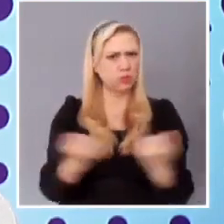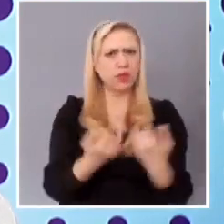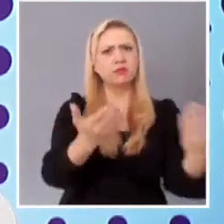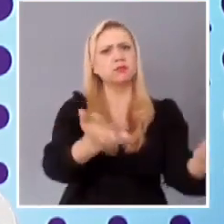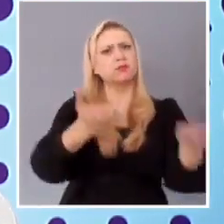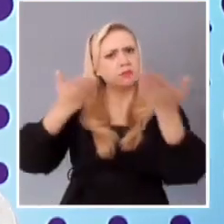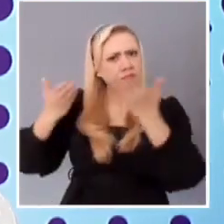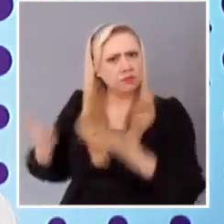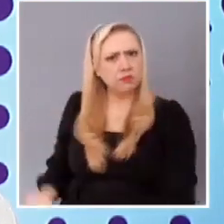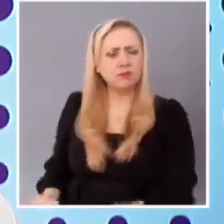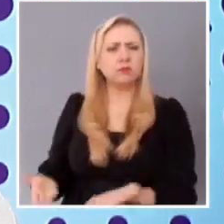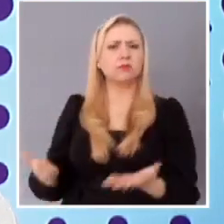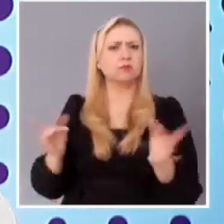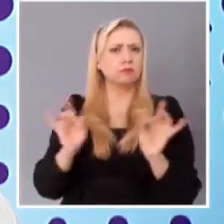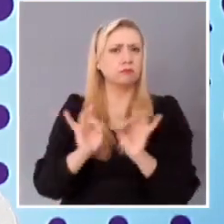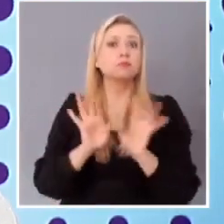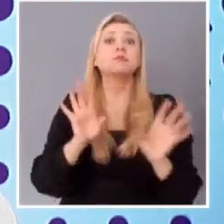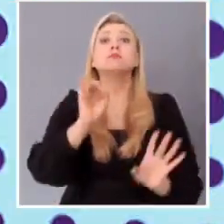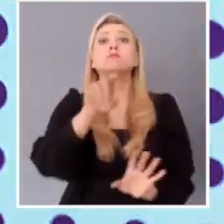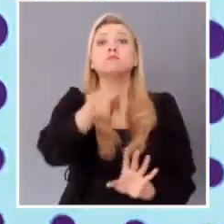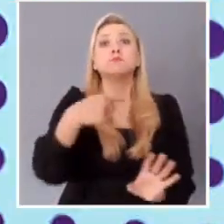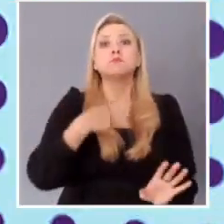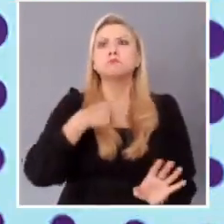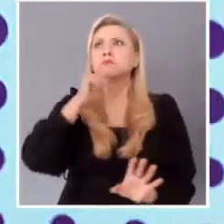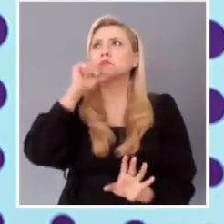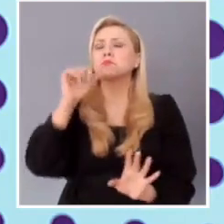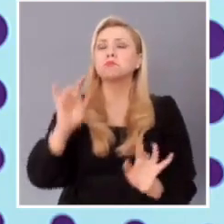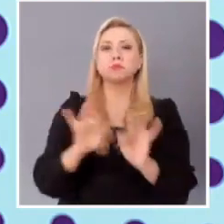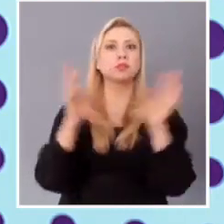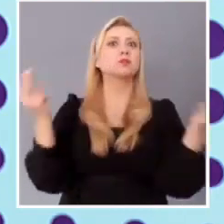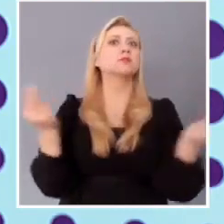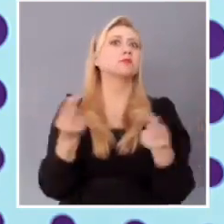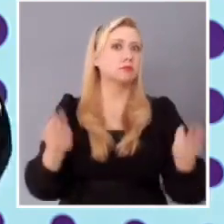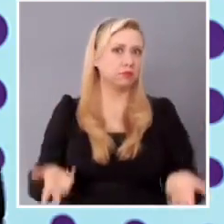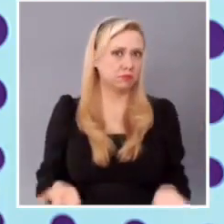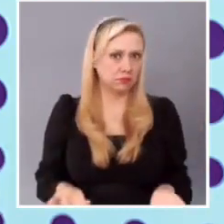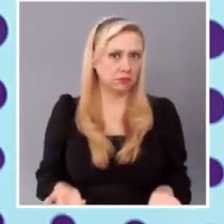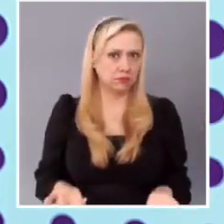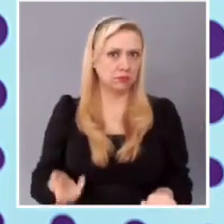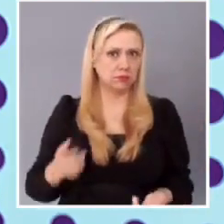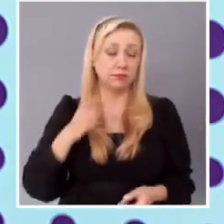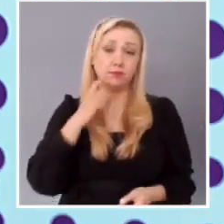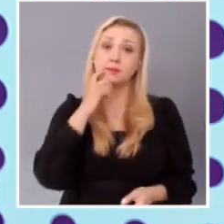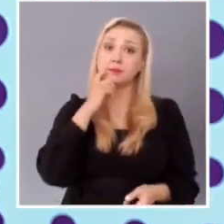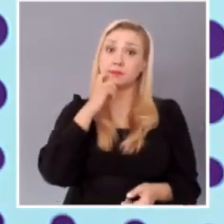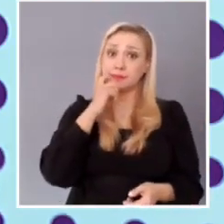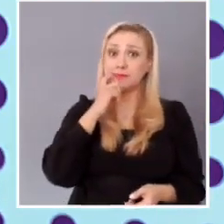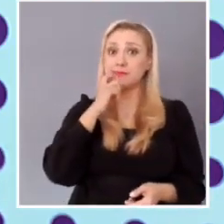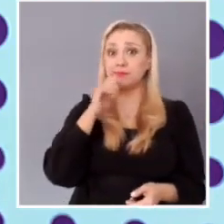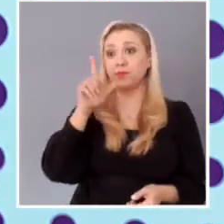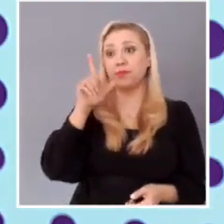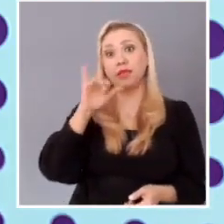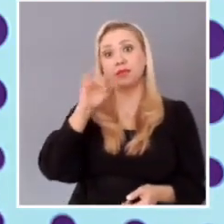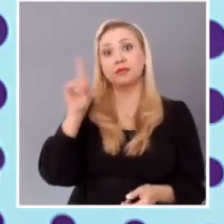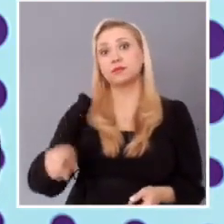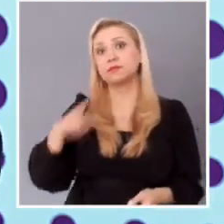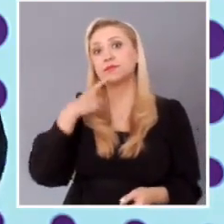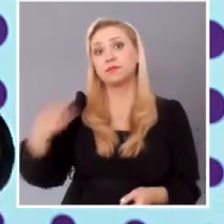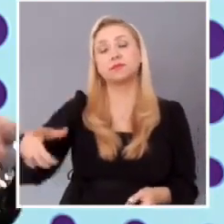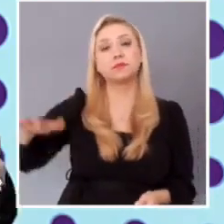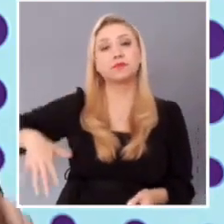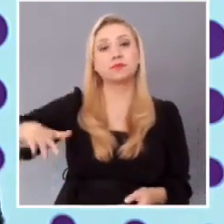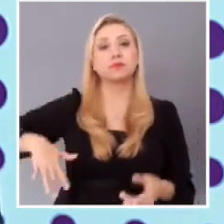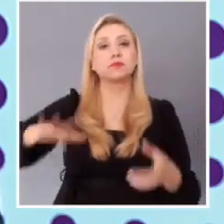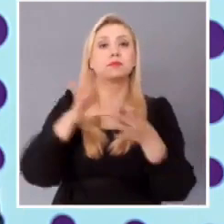y qué mejor que tenerlos al alcance. Claro que sí. Víctor, Lisbeth más temprano nos decía antes la situación,